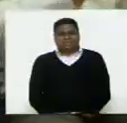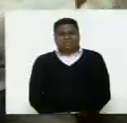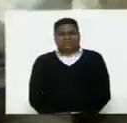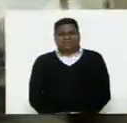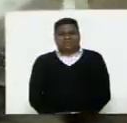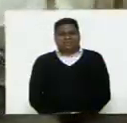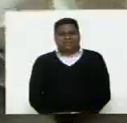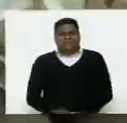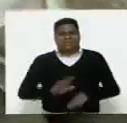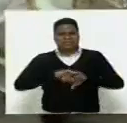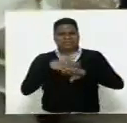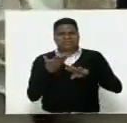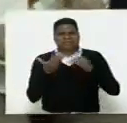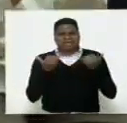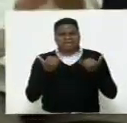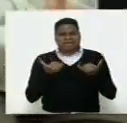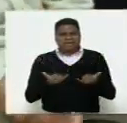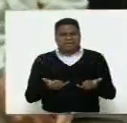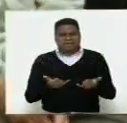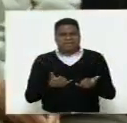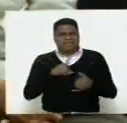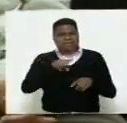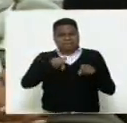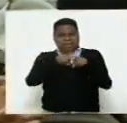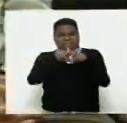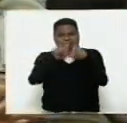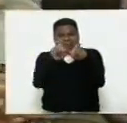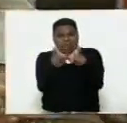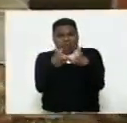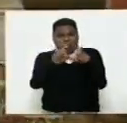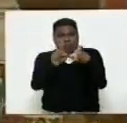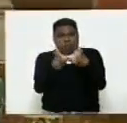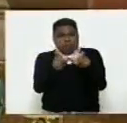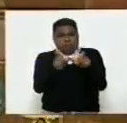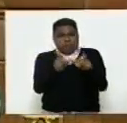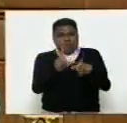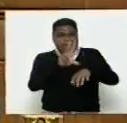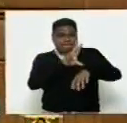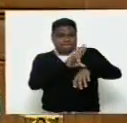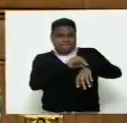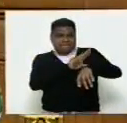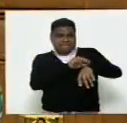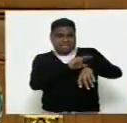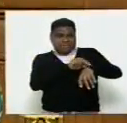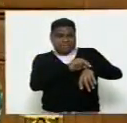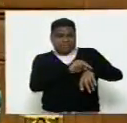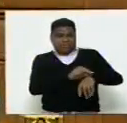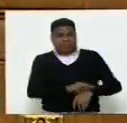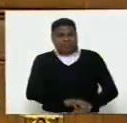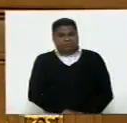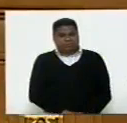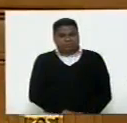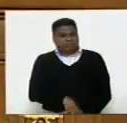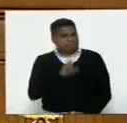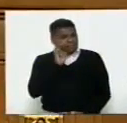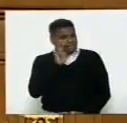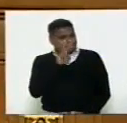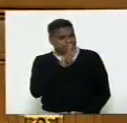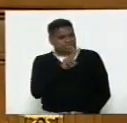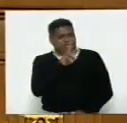a las obstetras y a los obstetras que miran